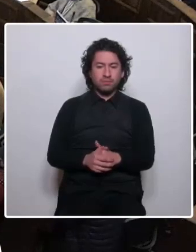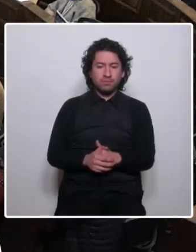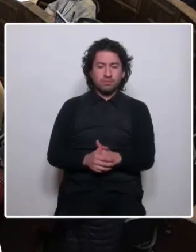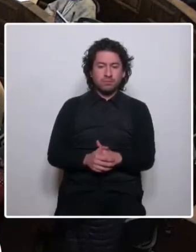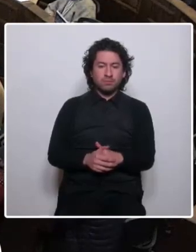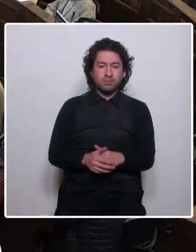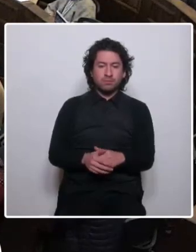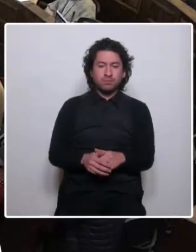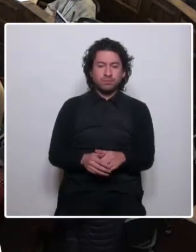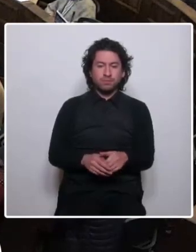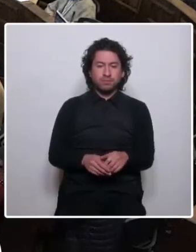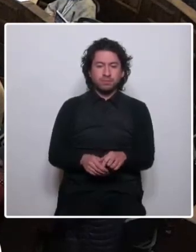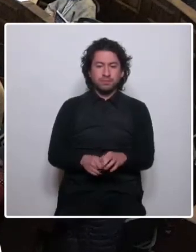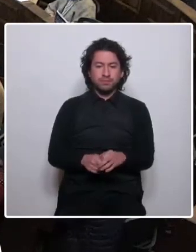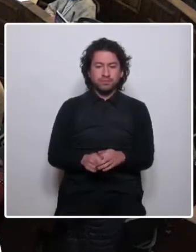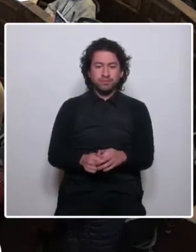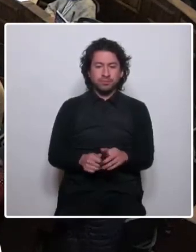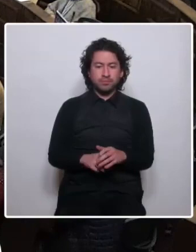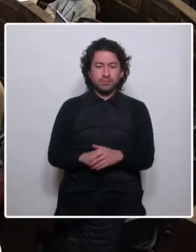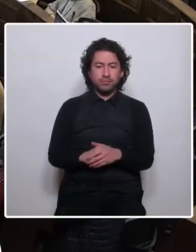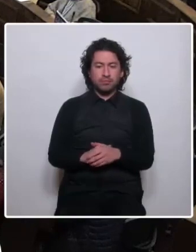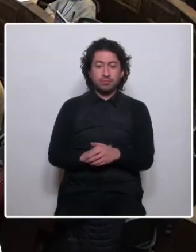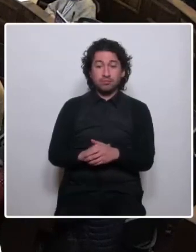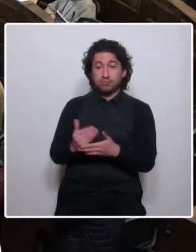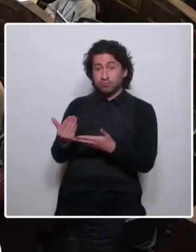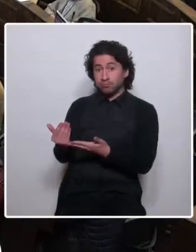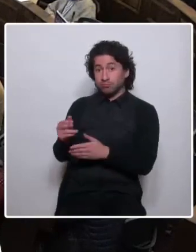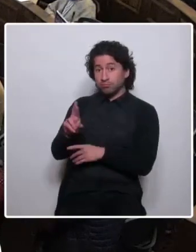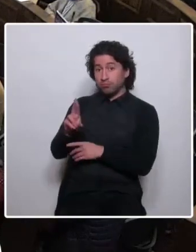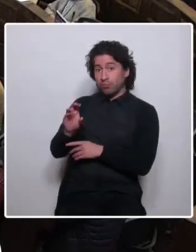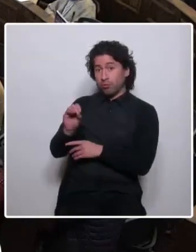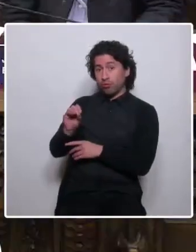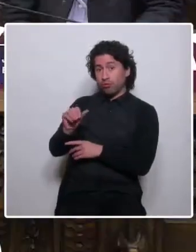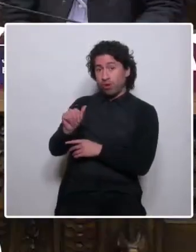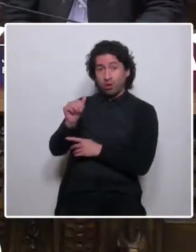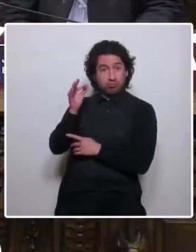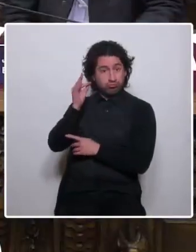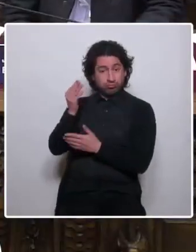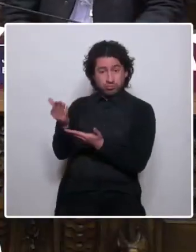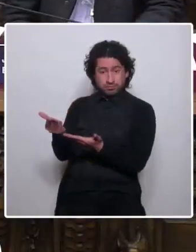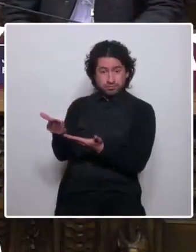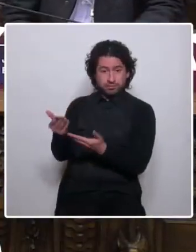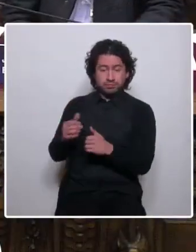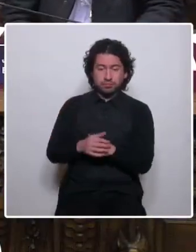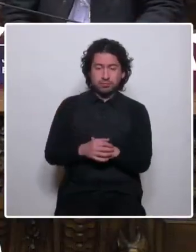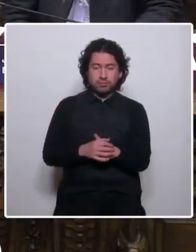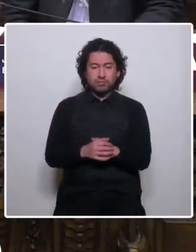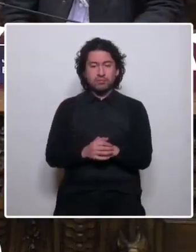Señora Roa.